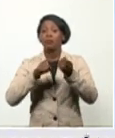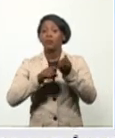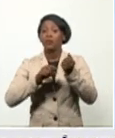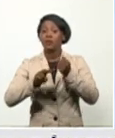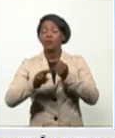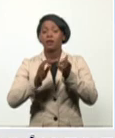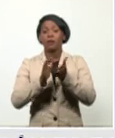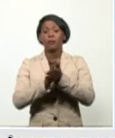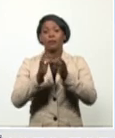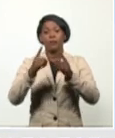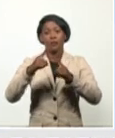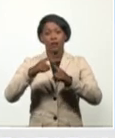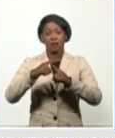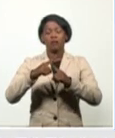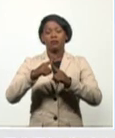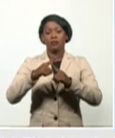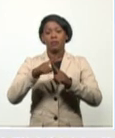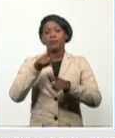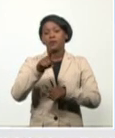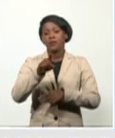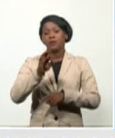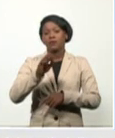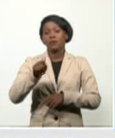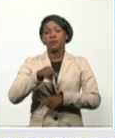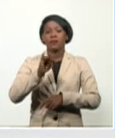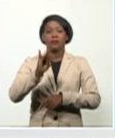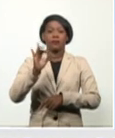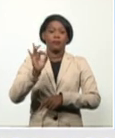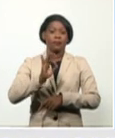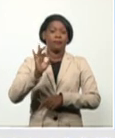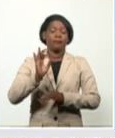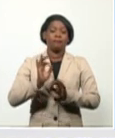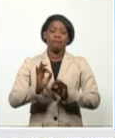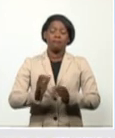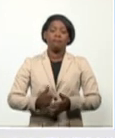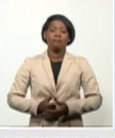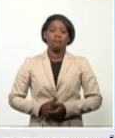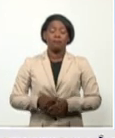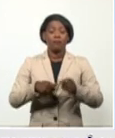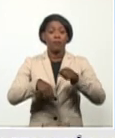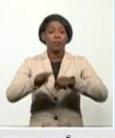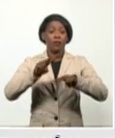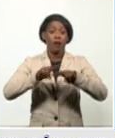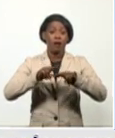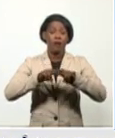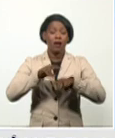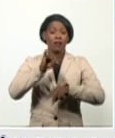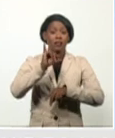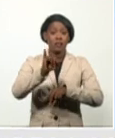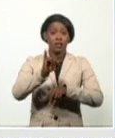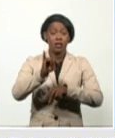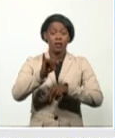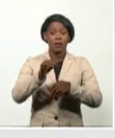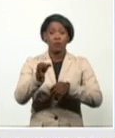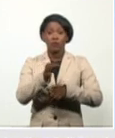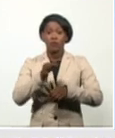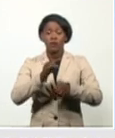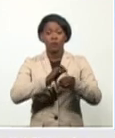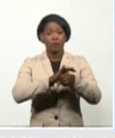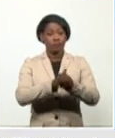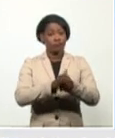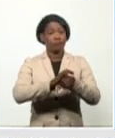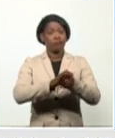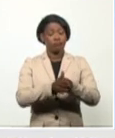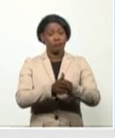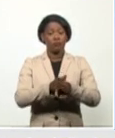el 18,7%. En el caso de La Habana, 6 son de Arroyo Naranjo, 4 de